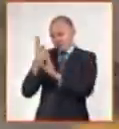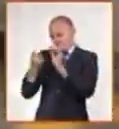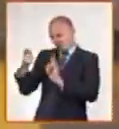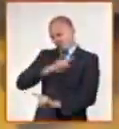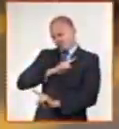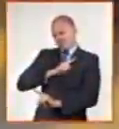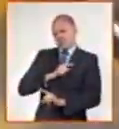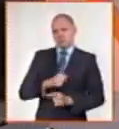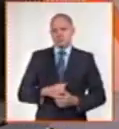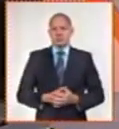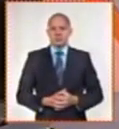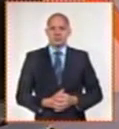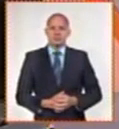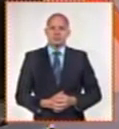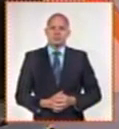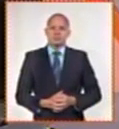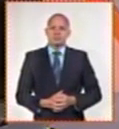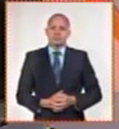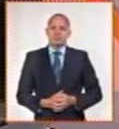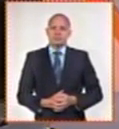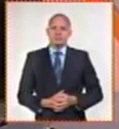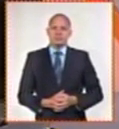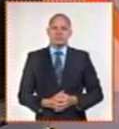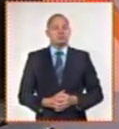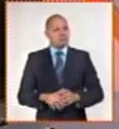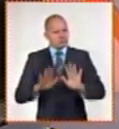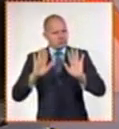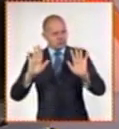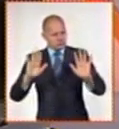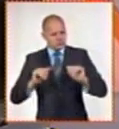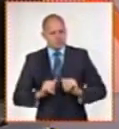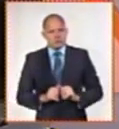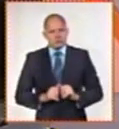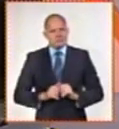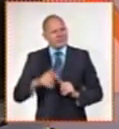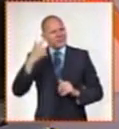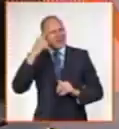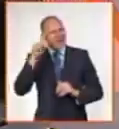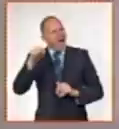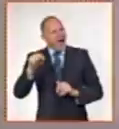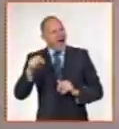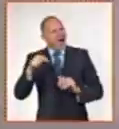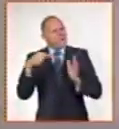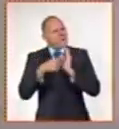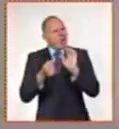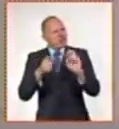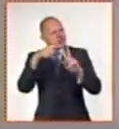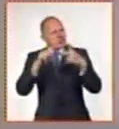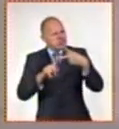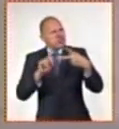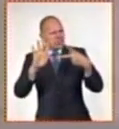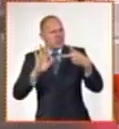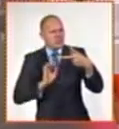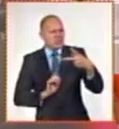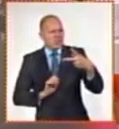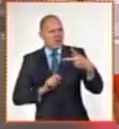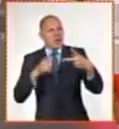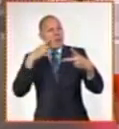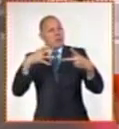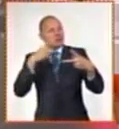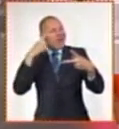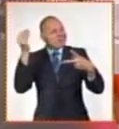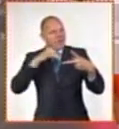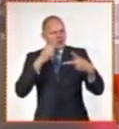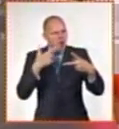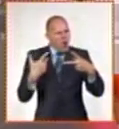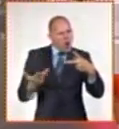argentina. A ver, yo creo que hay dos temas aquí que no podemos pasar por alto, que son muy importantes para entender todo este fenómeno